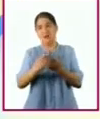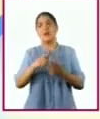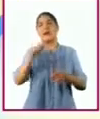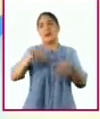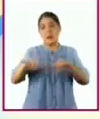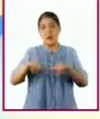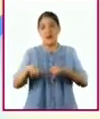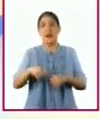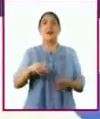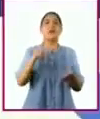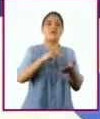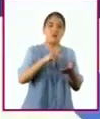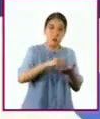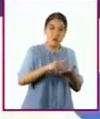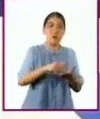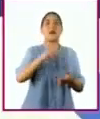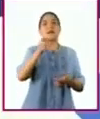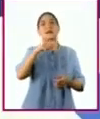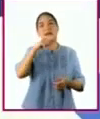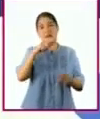y lápices de colores.